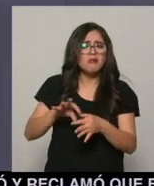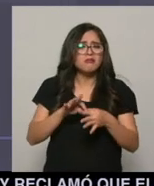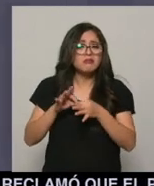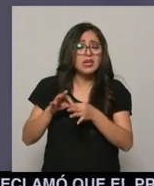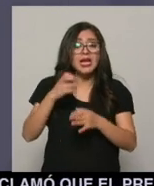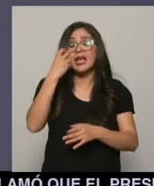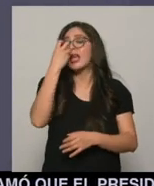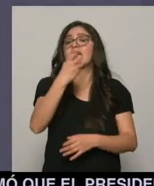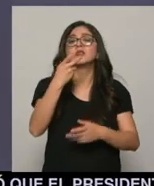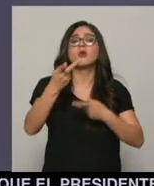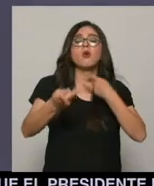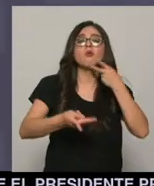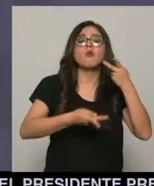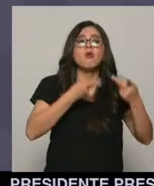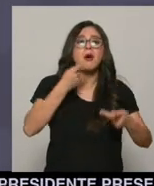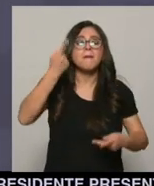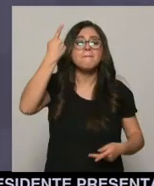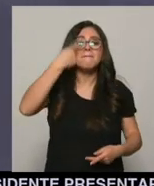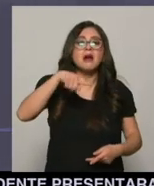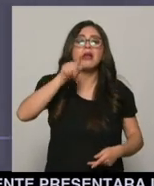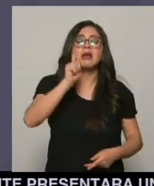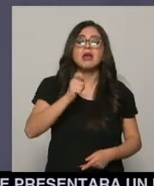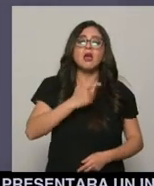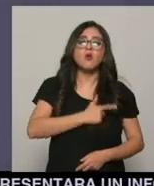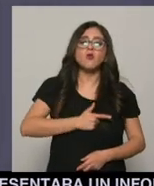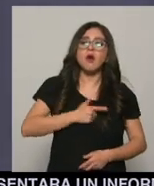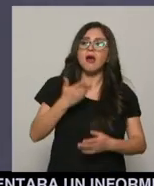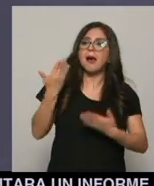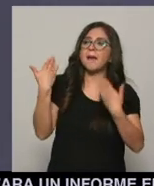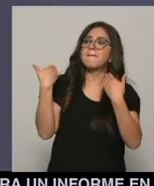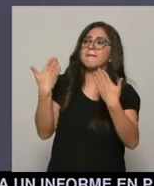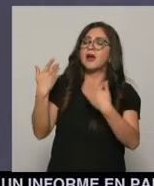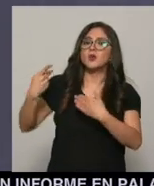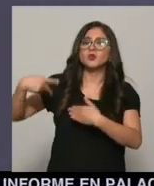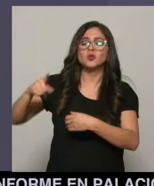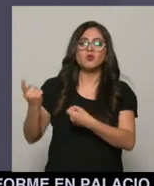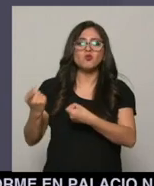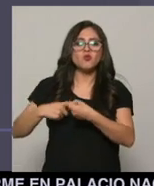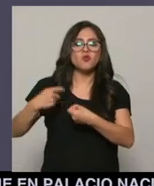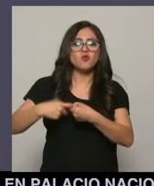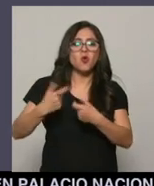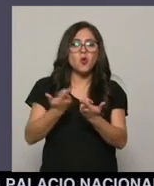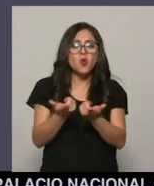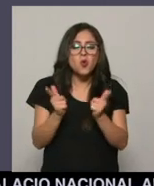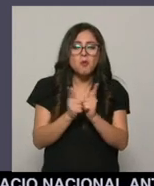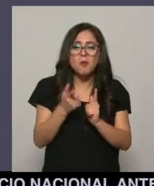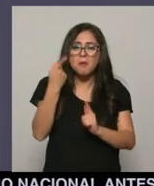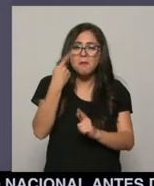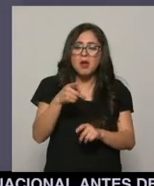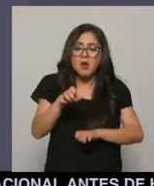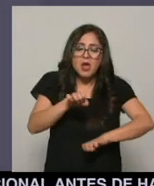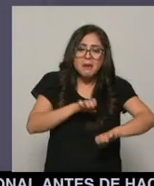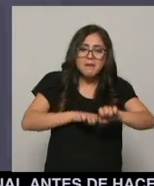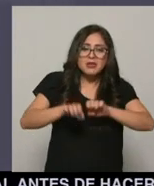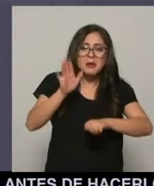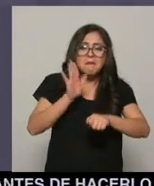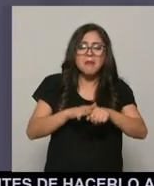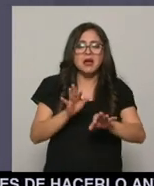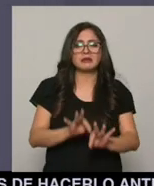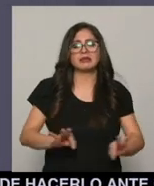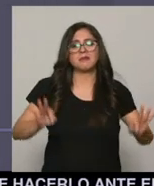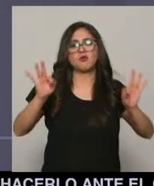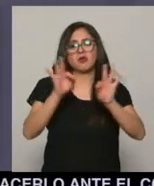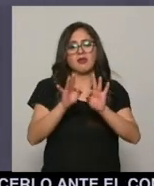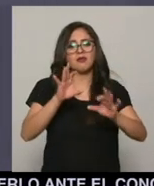para agradar a la grada, a lo mejor agradar a sus propios aliados, pero en la realidad los empresarios más importantes están ahí